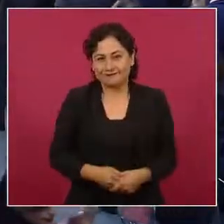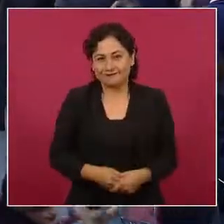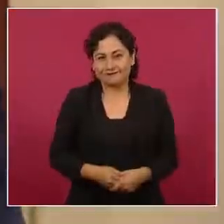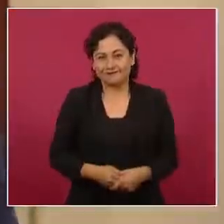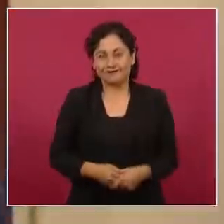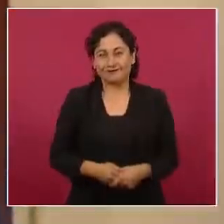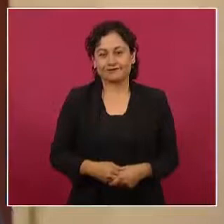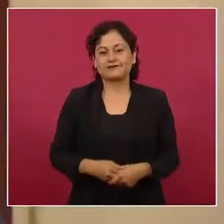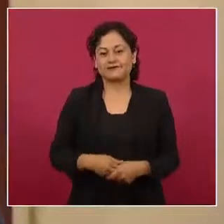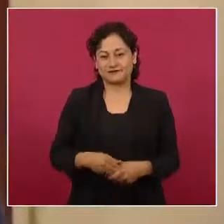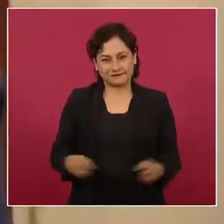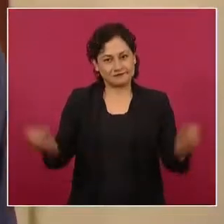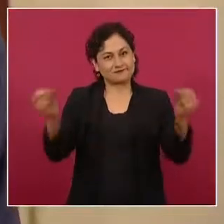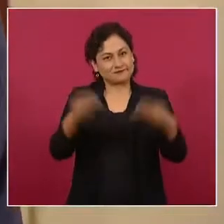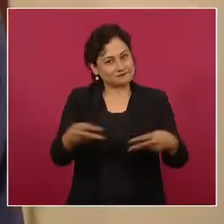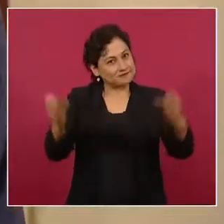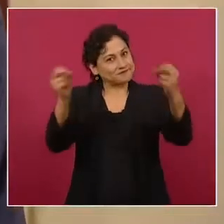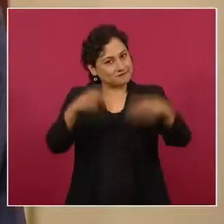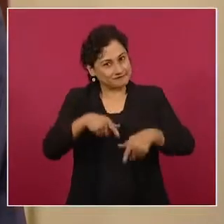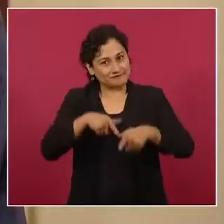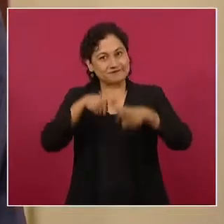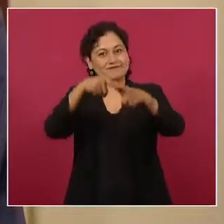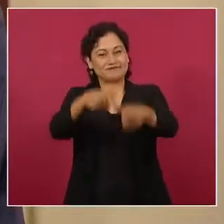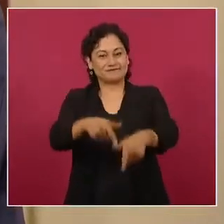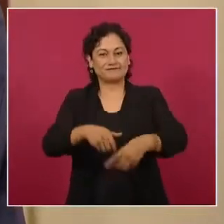seguir encontrando.